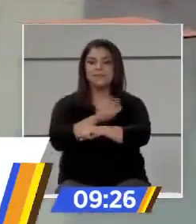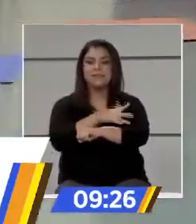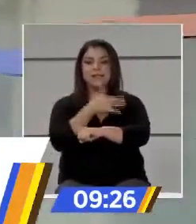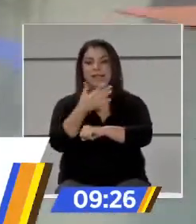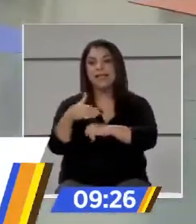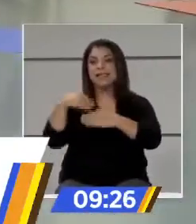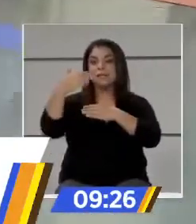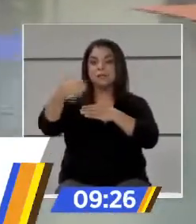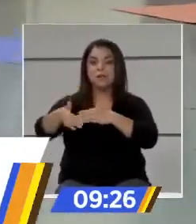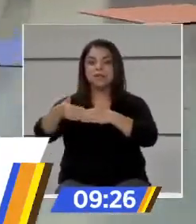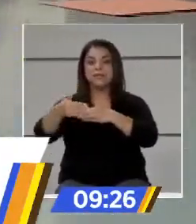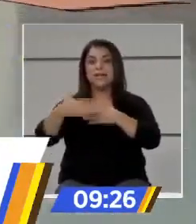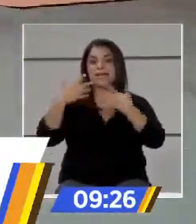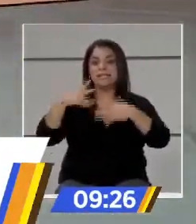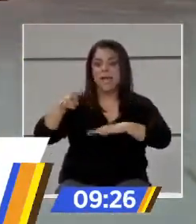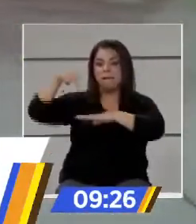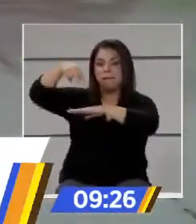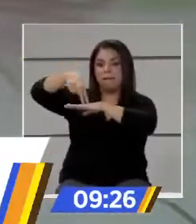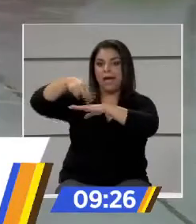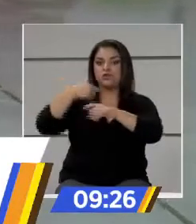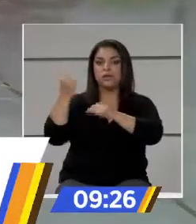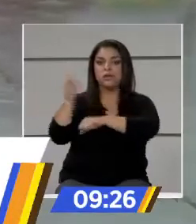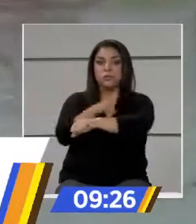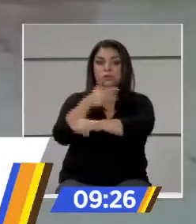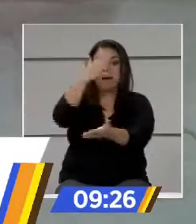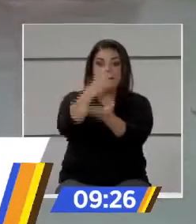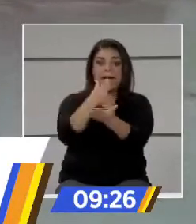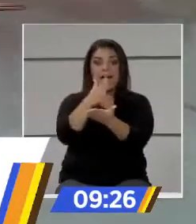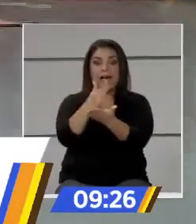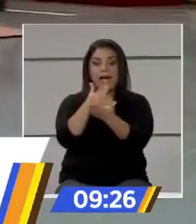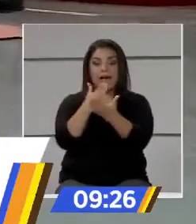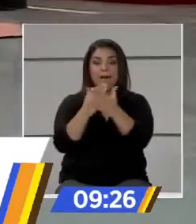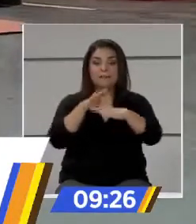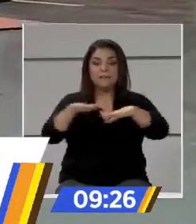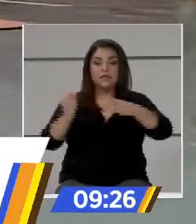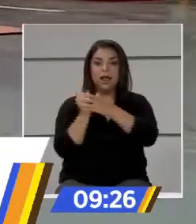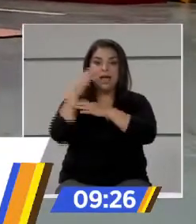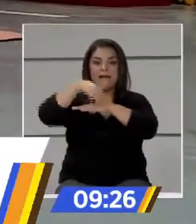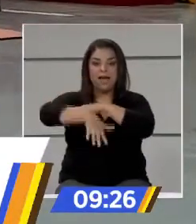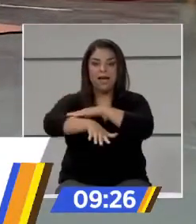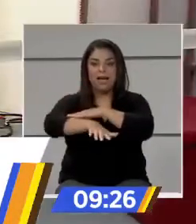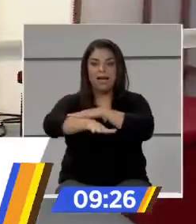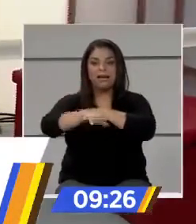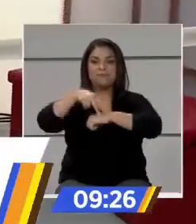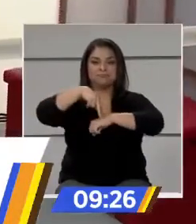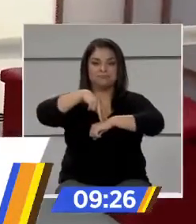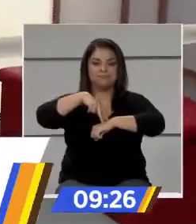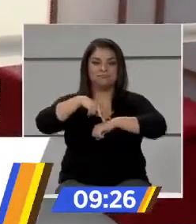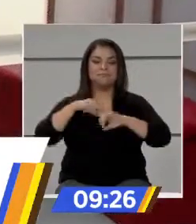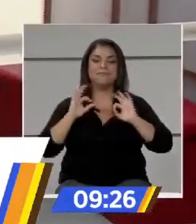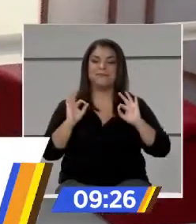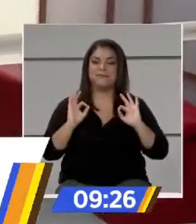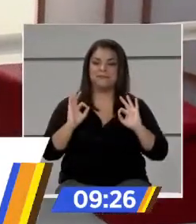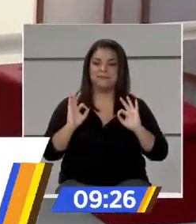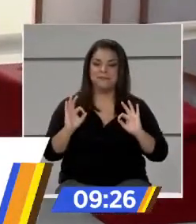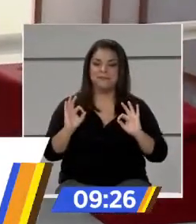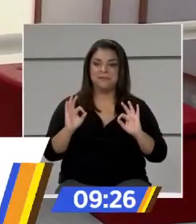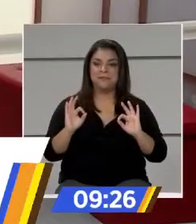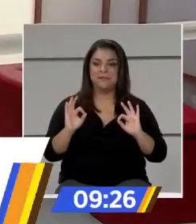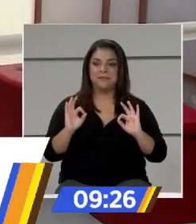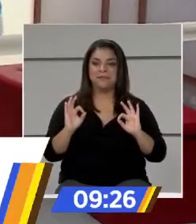nos paramos tenemos que quitarlo. Sí. El piso es lava. Ok. Todo bien, todo ahora bien. Sí, quitemos, voy a poner dos,